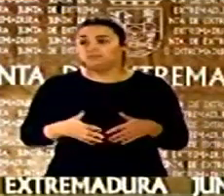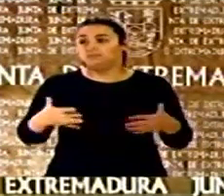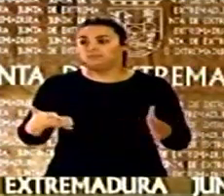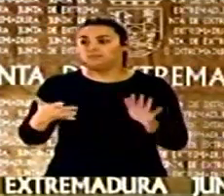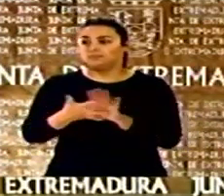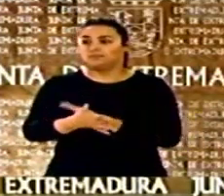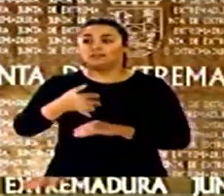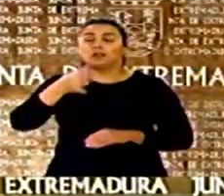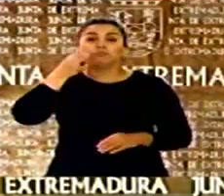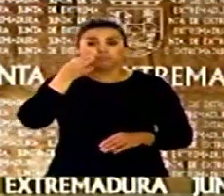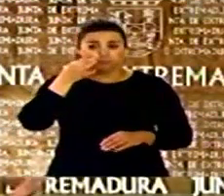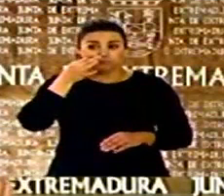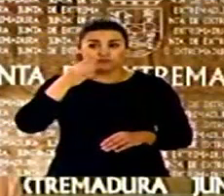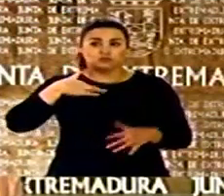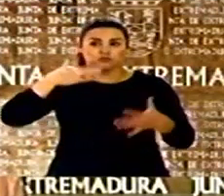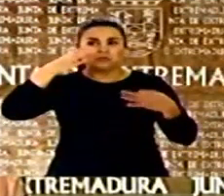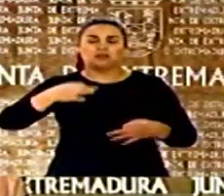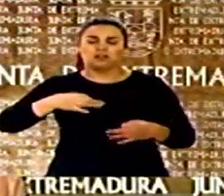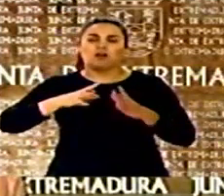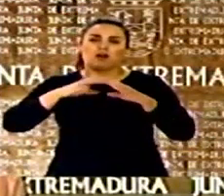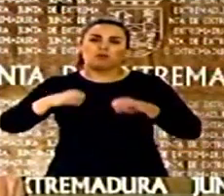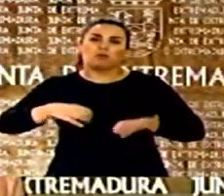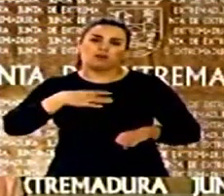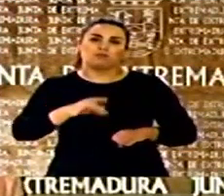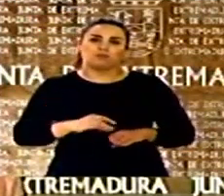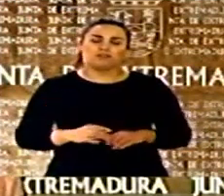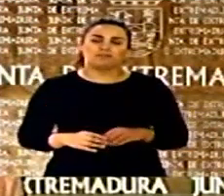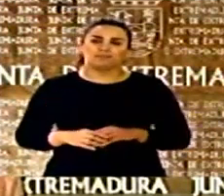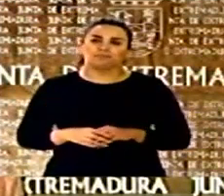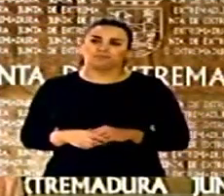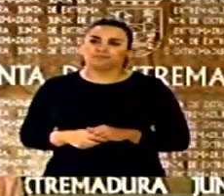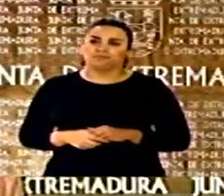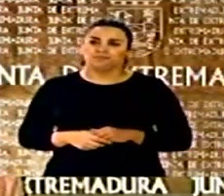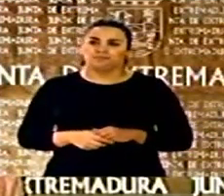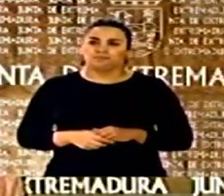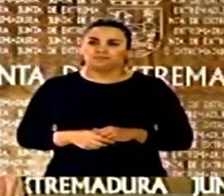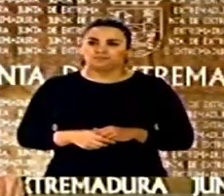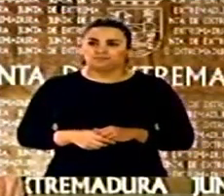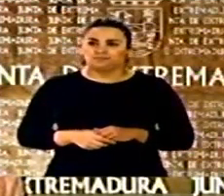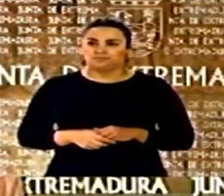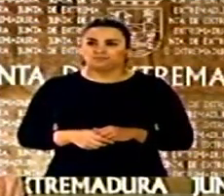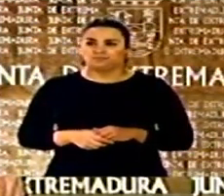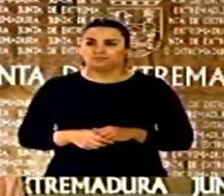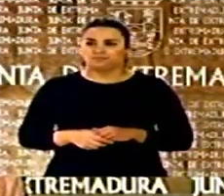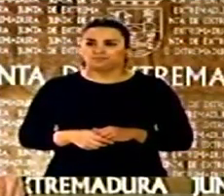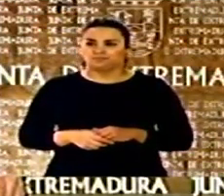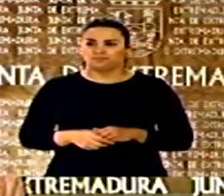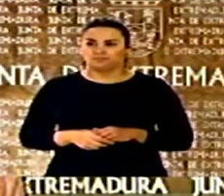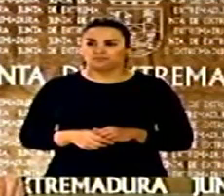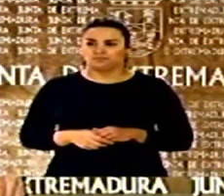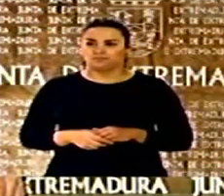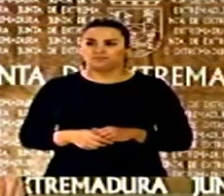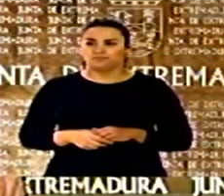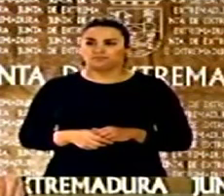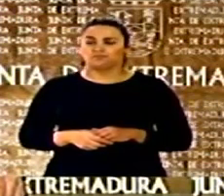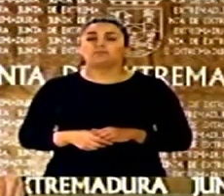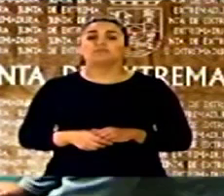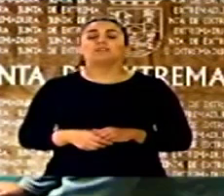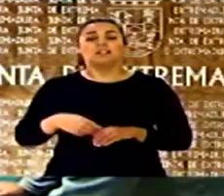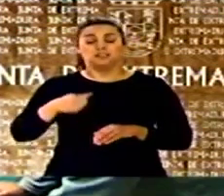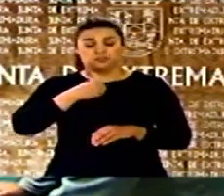enmiendas, ver cuáles podemos apoyar. El margen que tenemos es el que es, obviamente, porque si tenemos